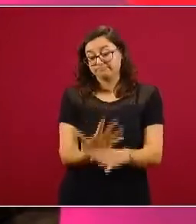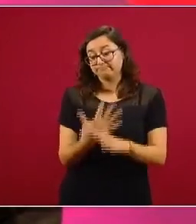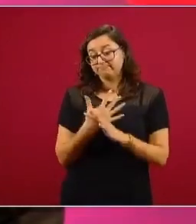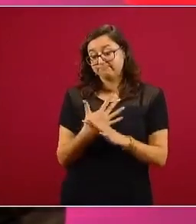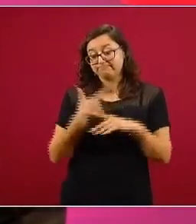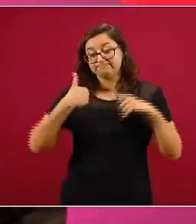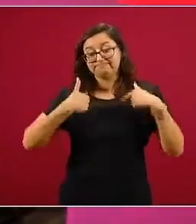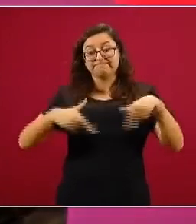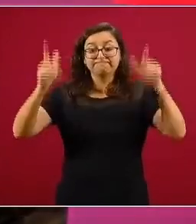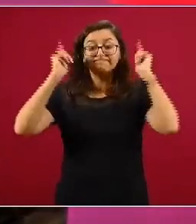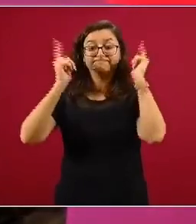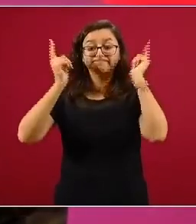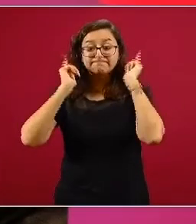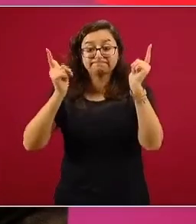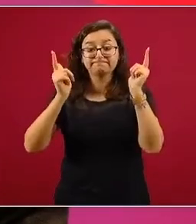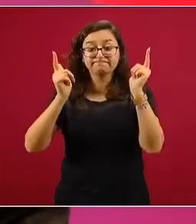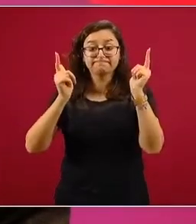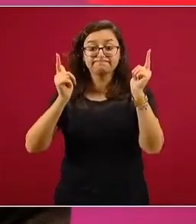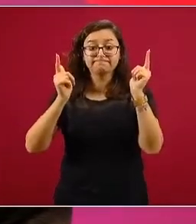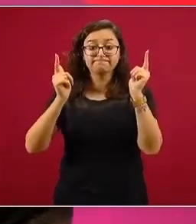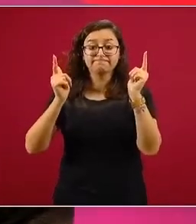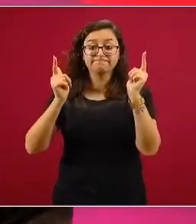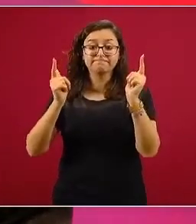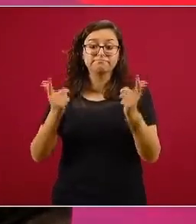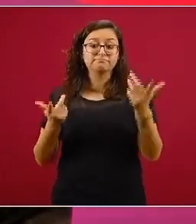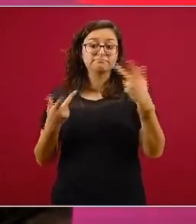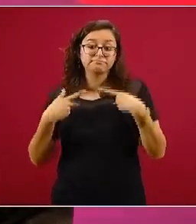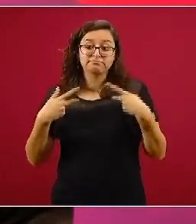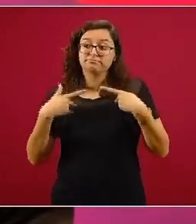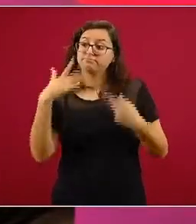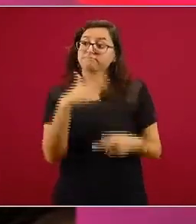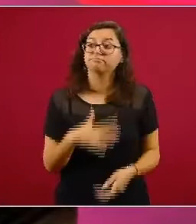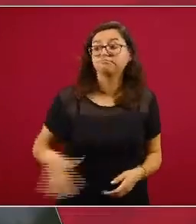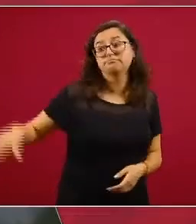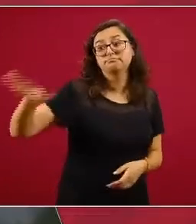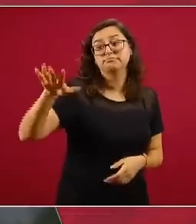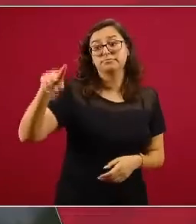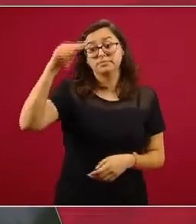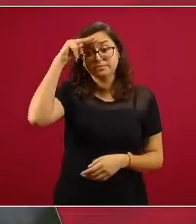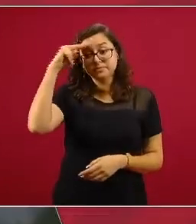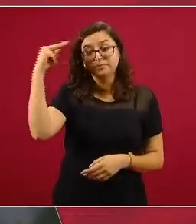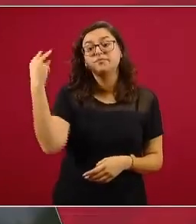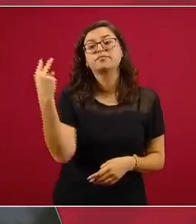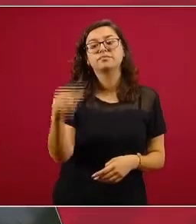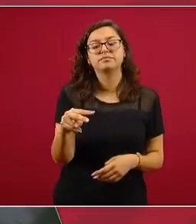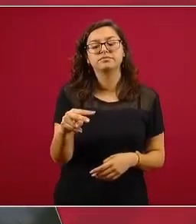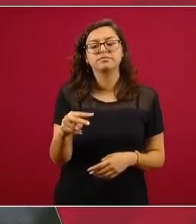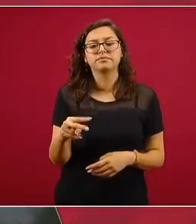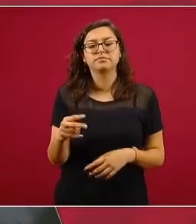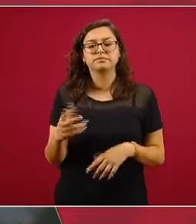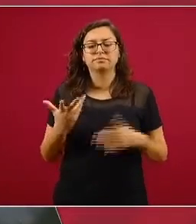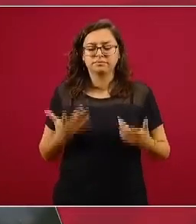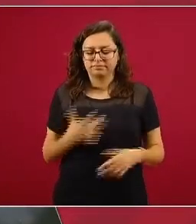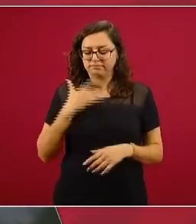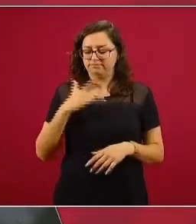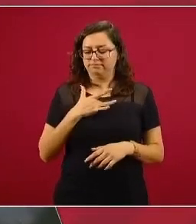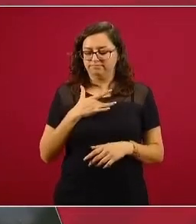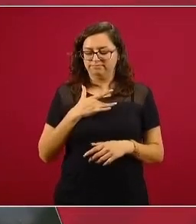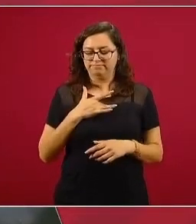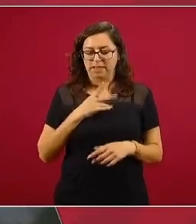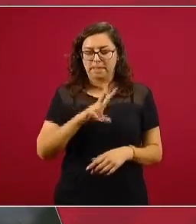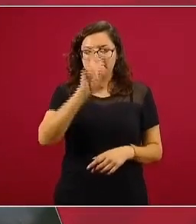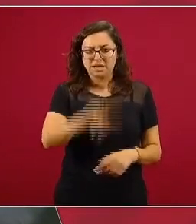aspiro a que la sociedad mexicana vaya preparándose para recibir la